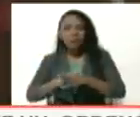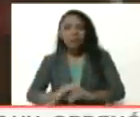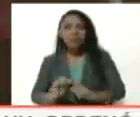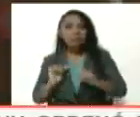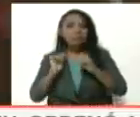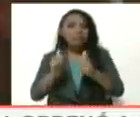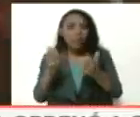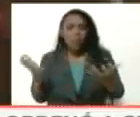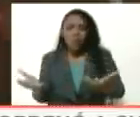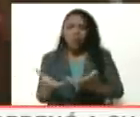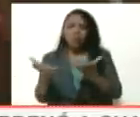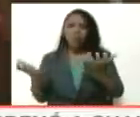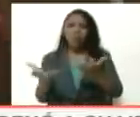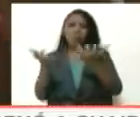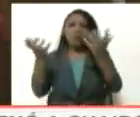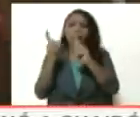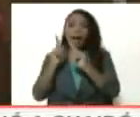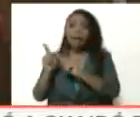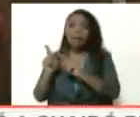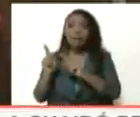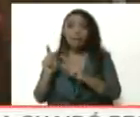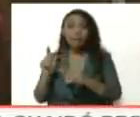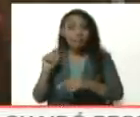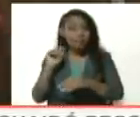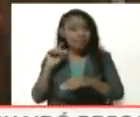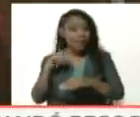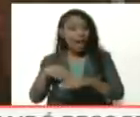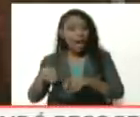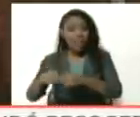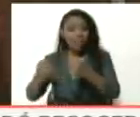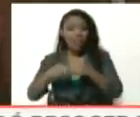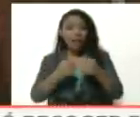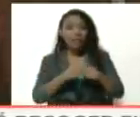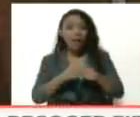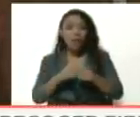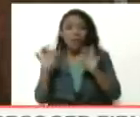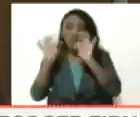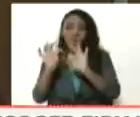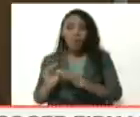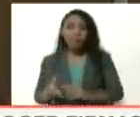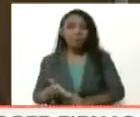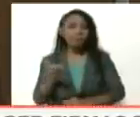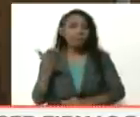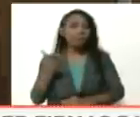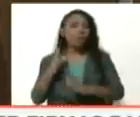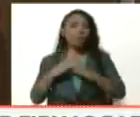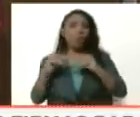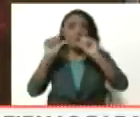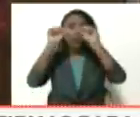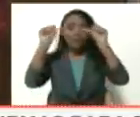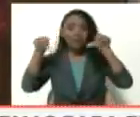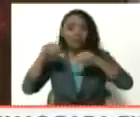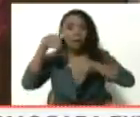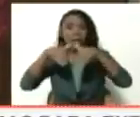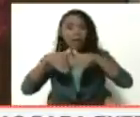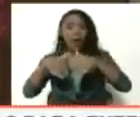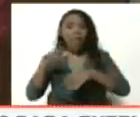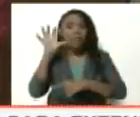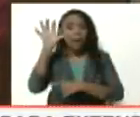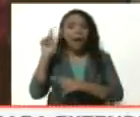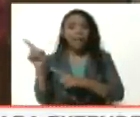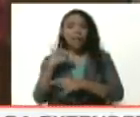la propagación de este incendio que ha dañado de manera importante todo el sistema electoral del país.